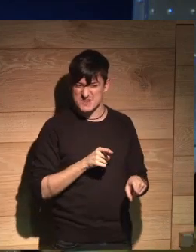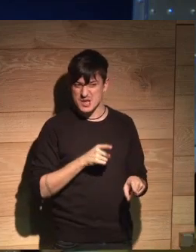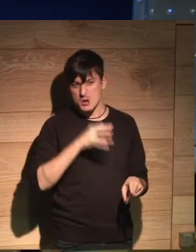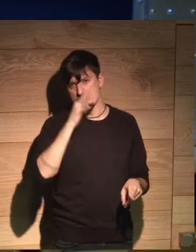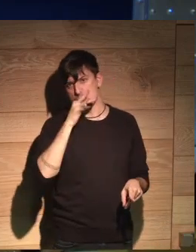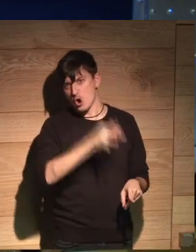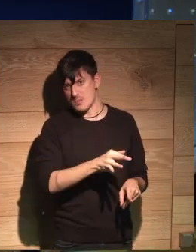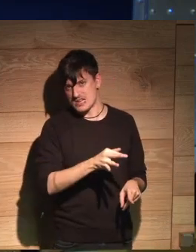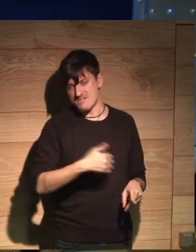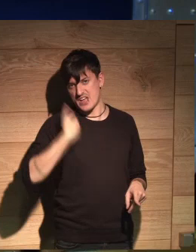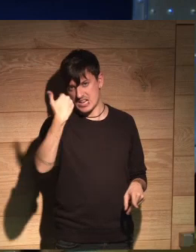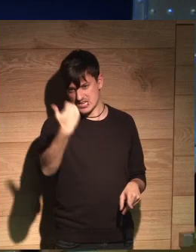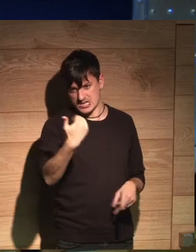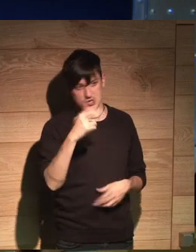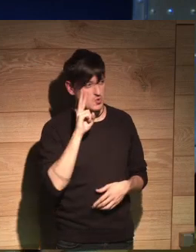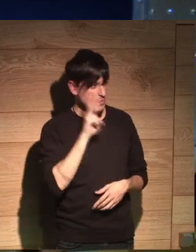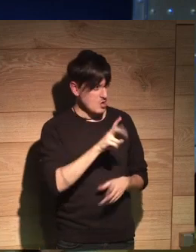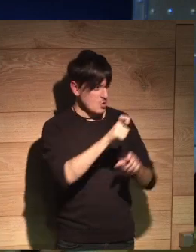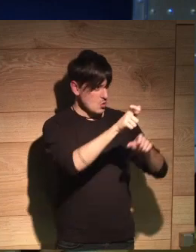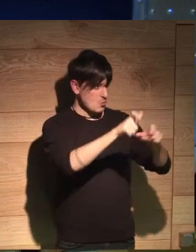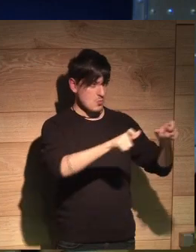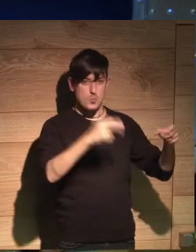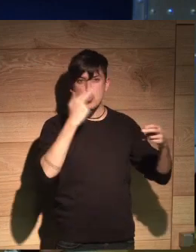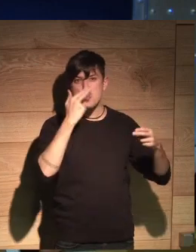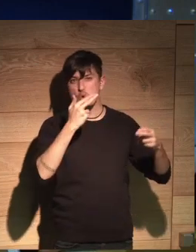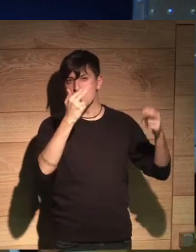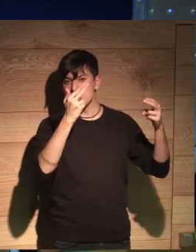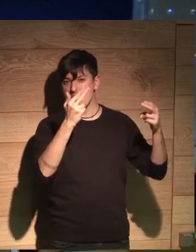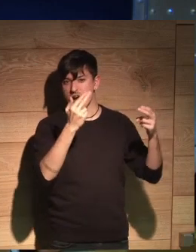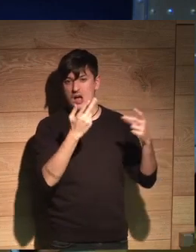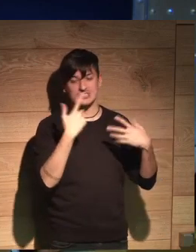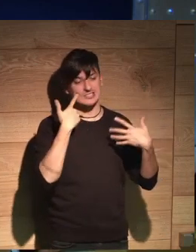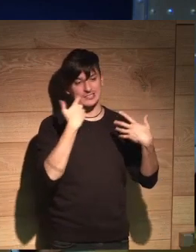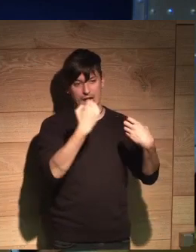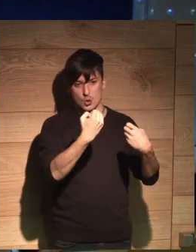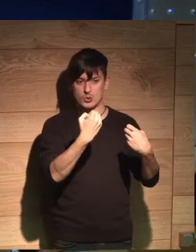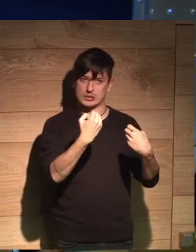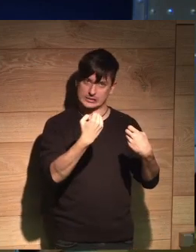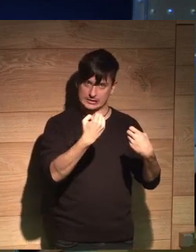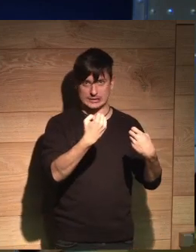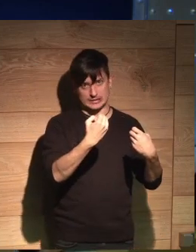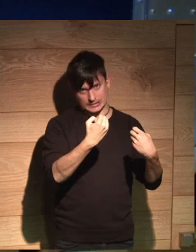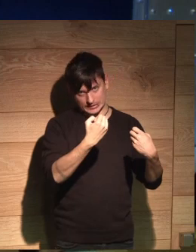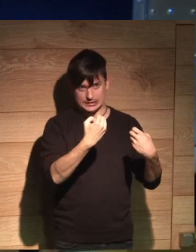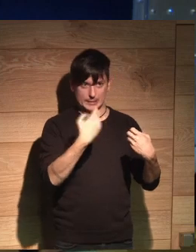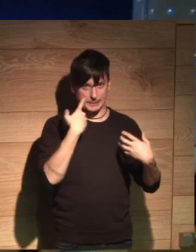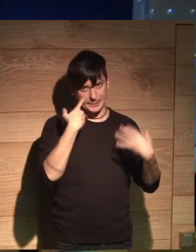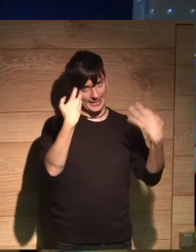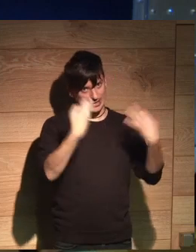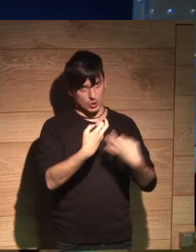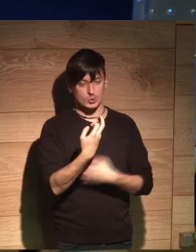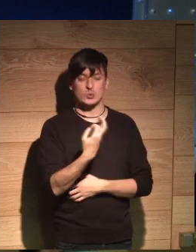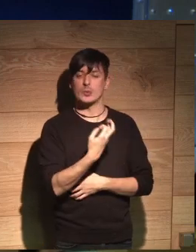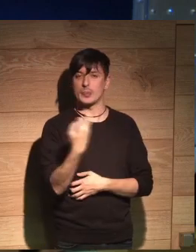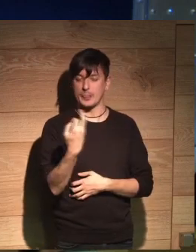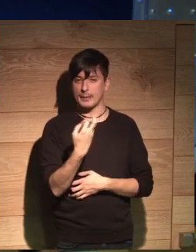y hay determinado tipo de público, y aquí veo determinado tipo de público, que su salud realmente está en riesgo ante determinados productos, y hay que ponerle